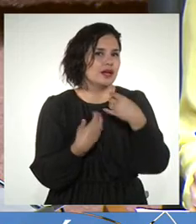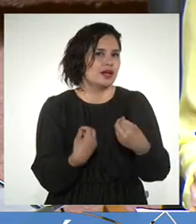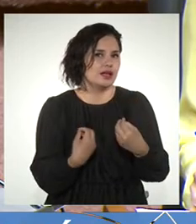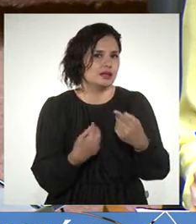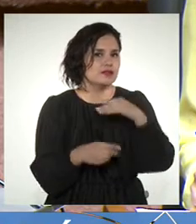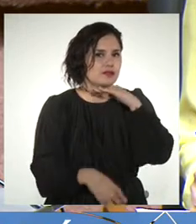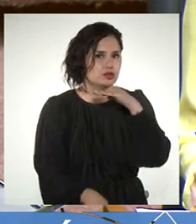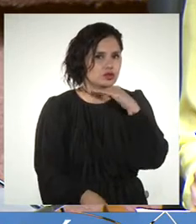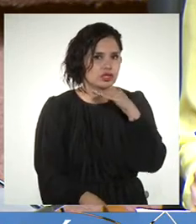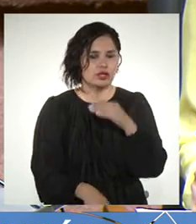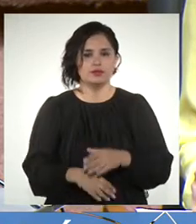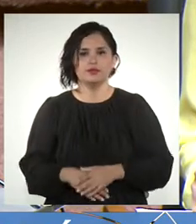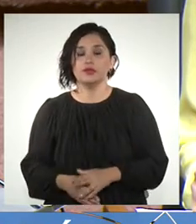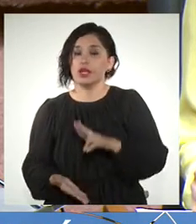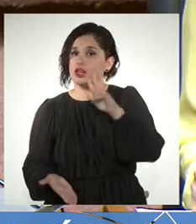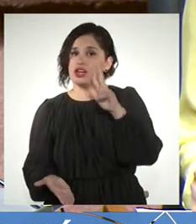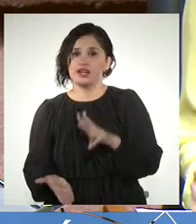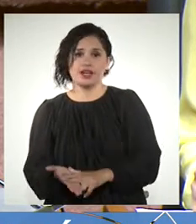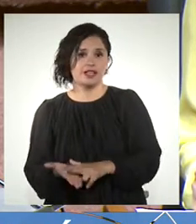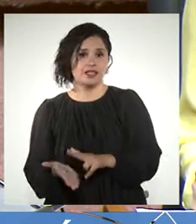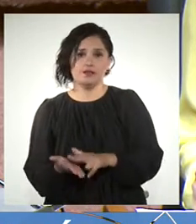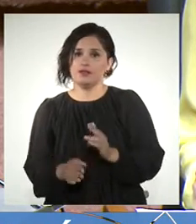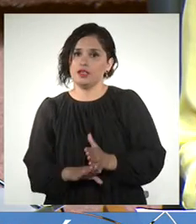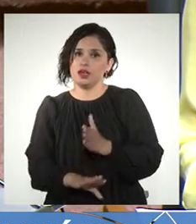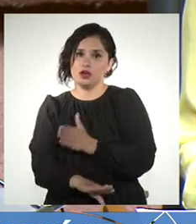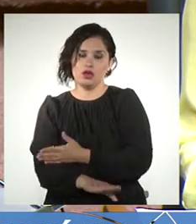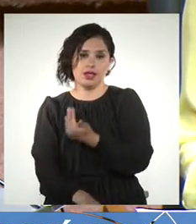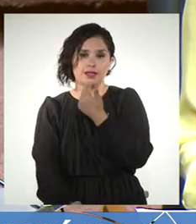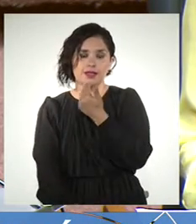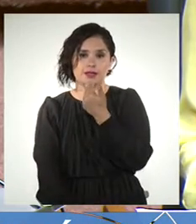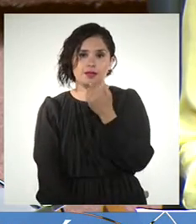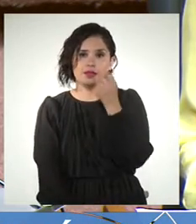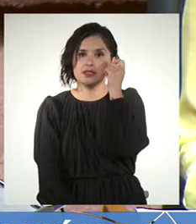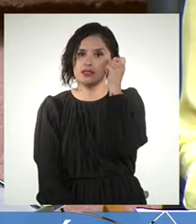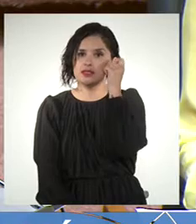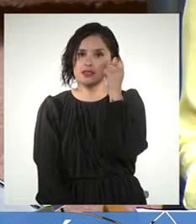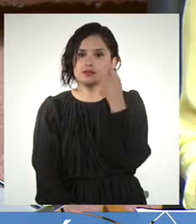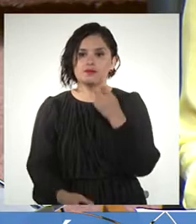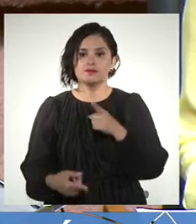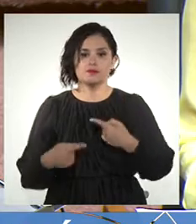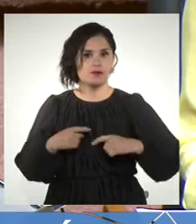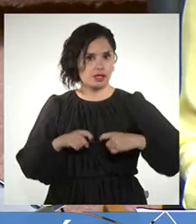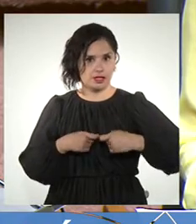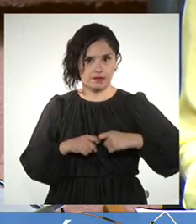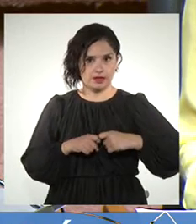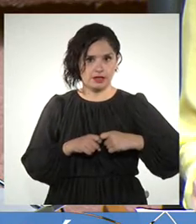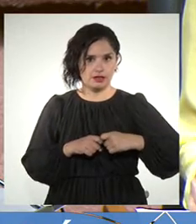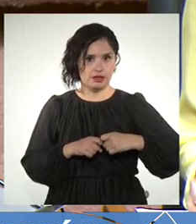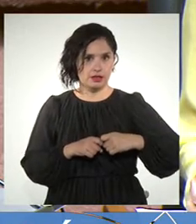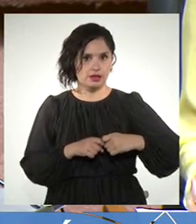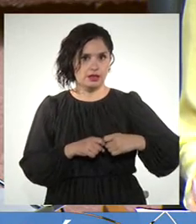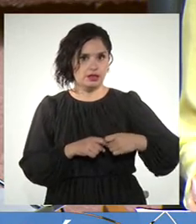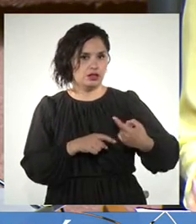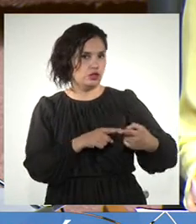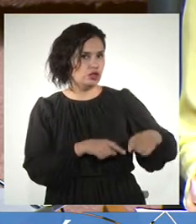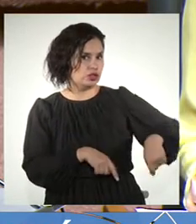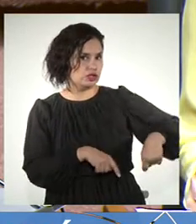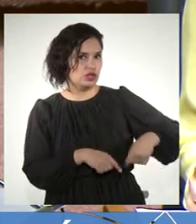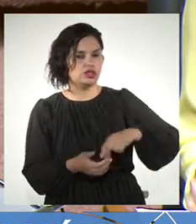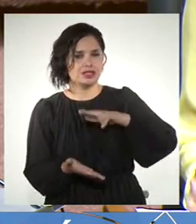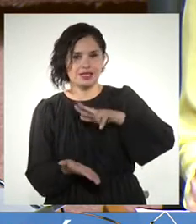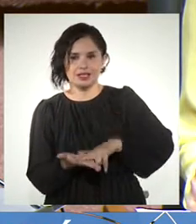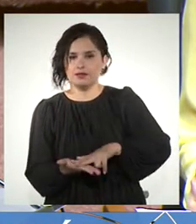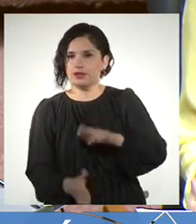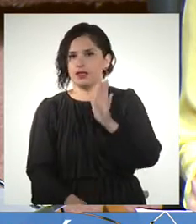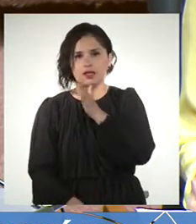se ratifica lo que también fue parte de este debate con el senador que me antecedió en la palabra, se ratifica que